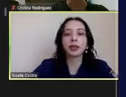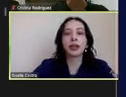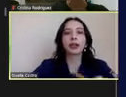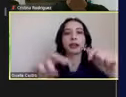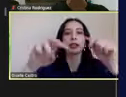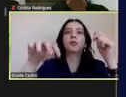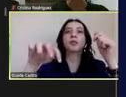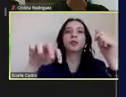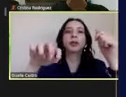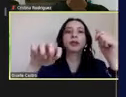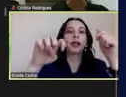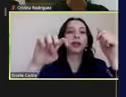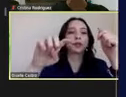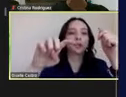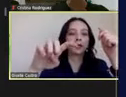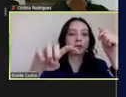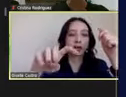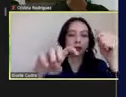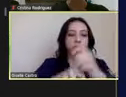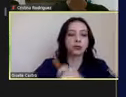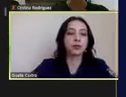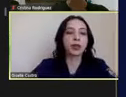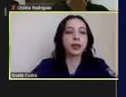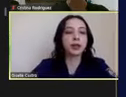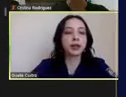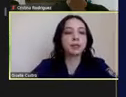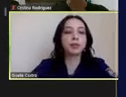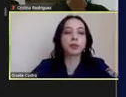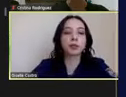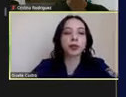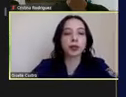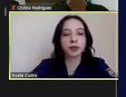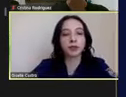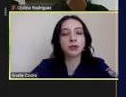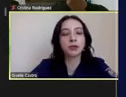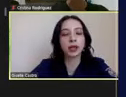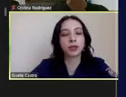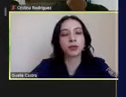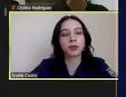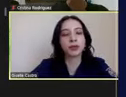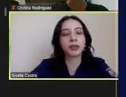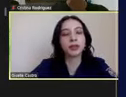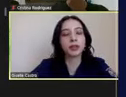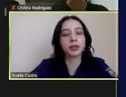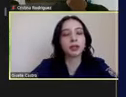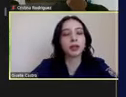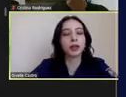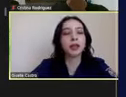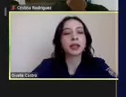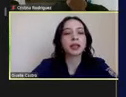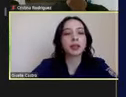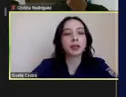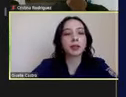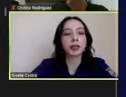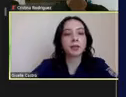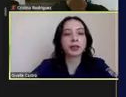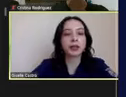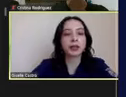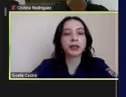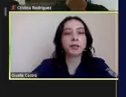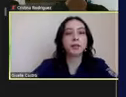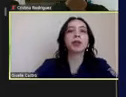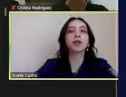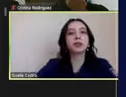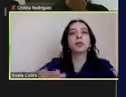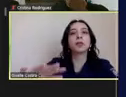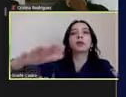puede iniciar de ambos pies a llevarlo a un solo pie y podemos cambiar mucho las superficies en la cual se le pide al